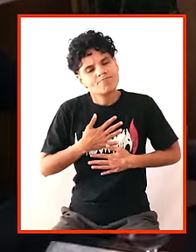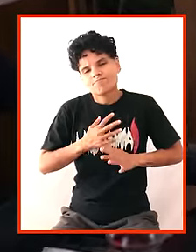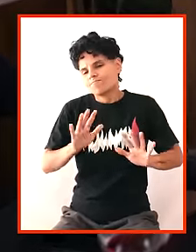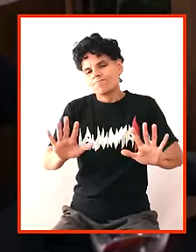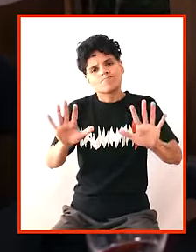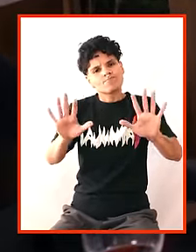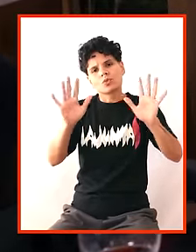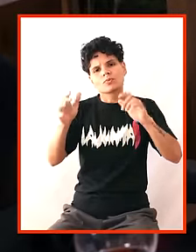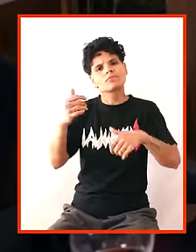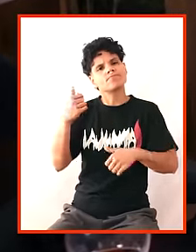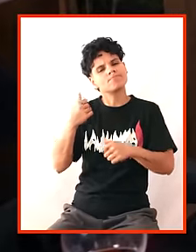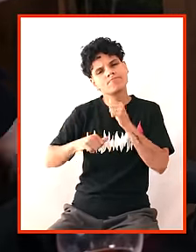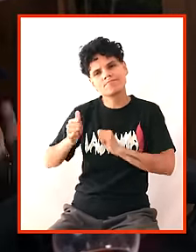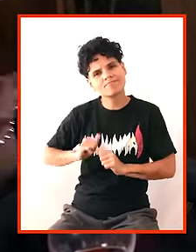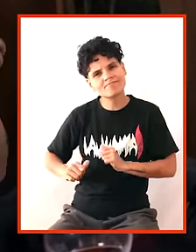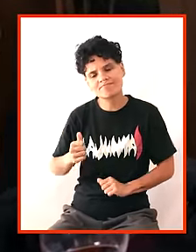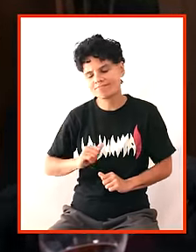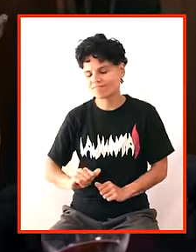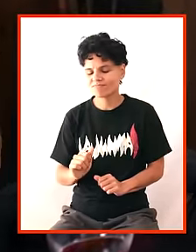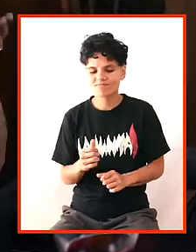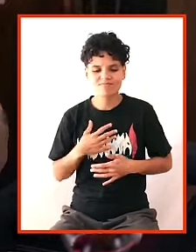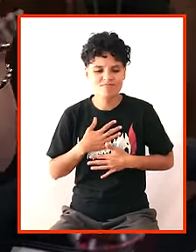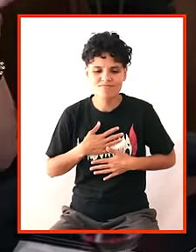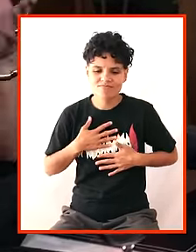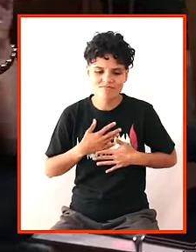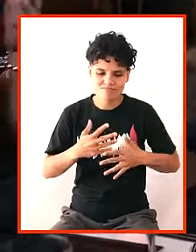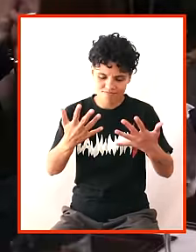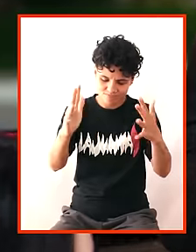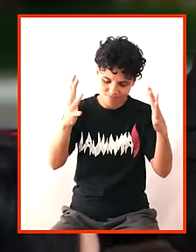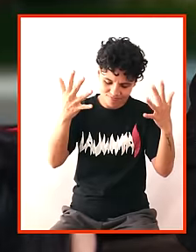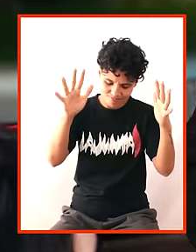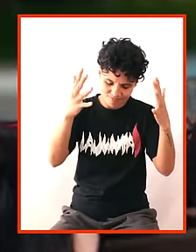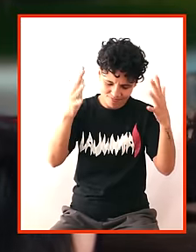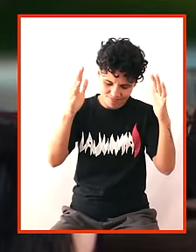Insuperable. Ah, oye. Hermoso.